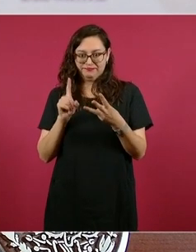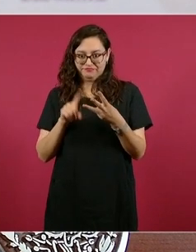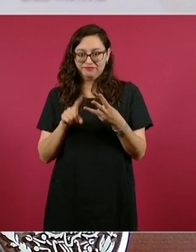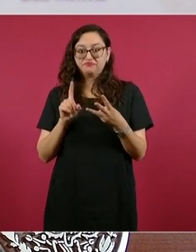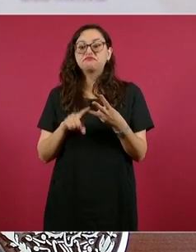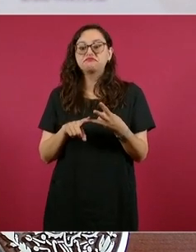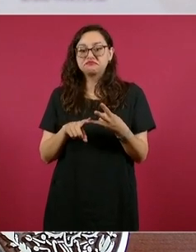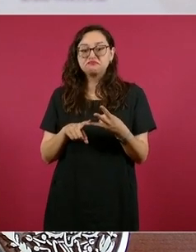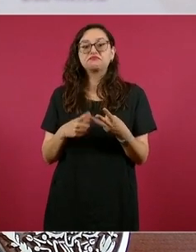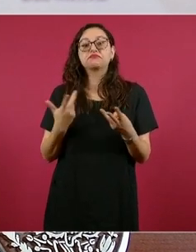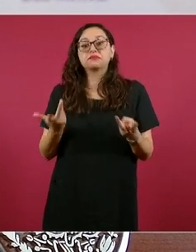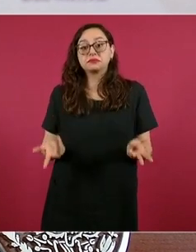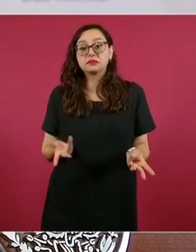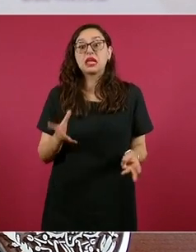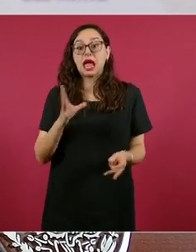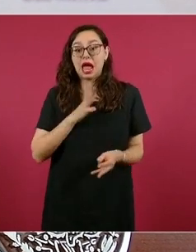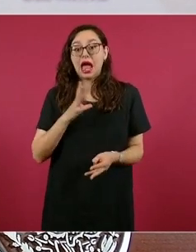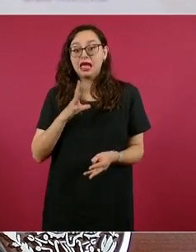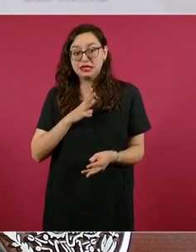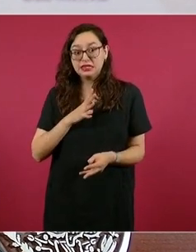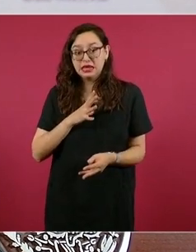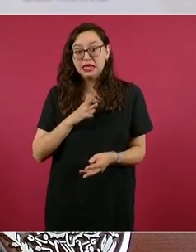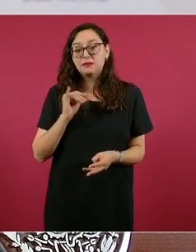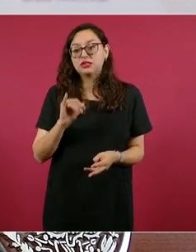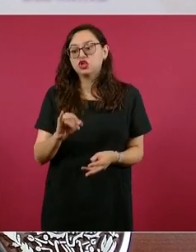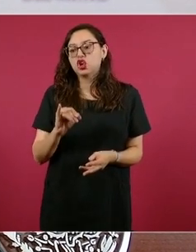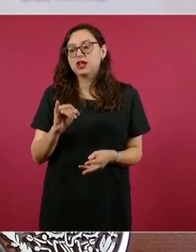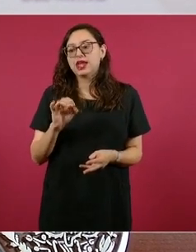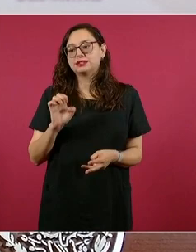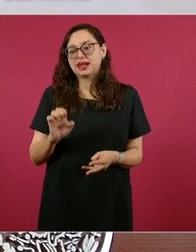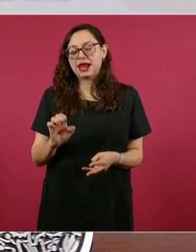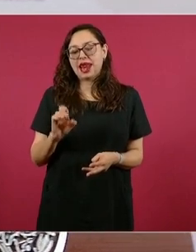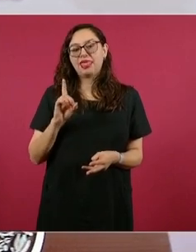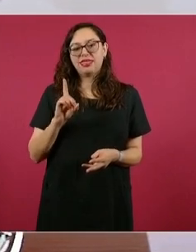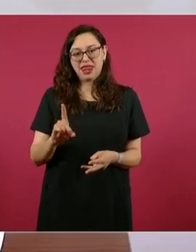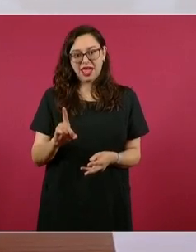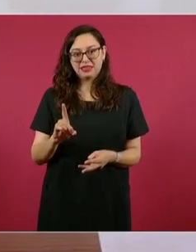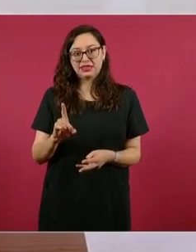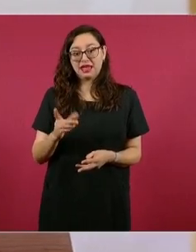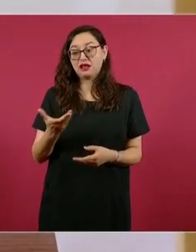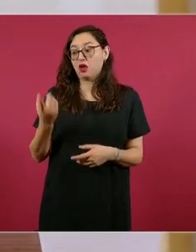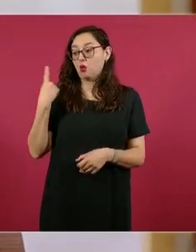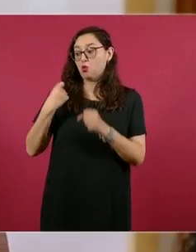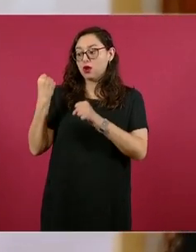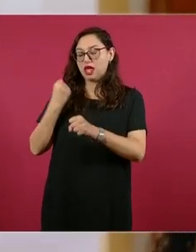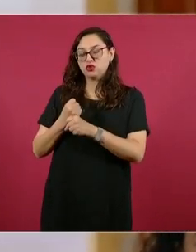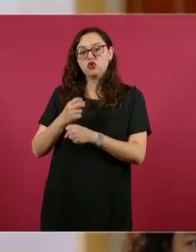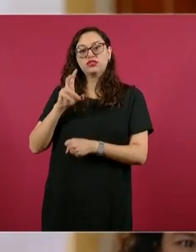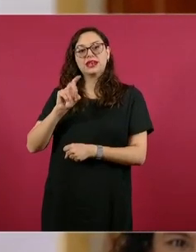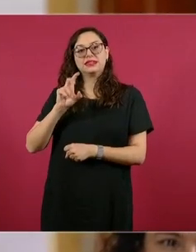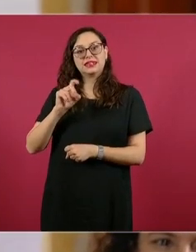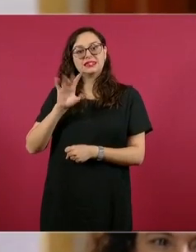tenemos inversión extranjera récord. El año pasado, 35 mil millones de dólares.